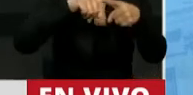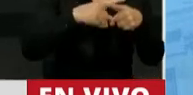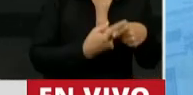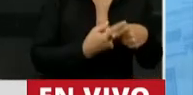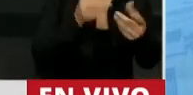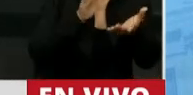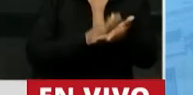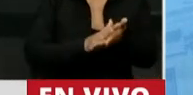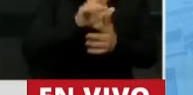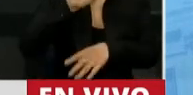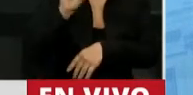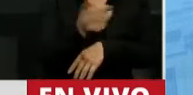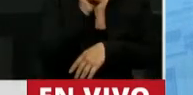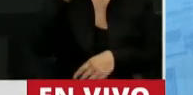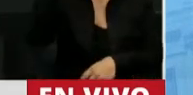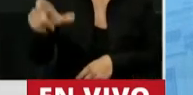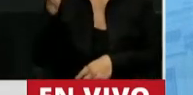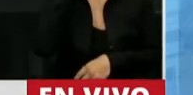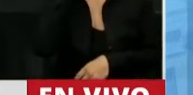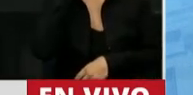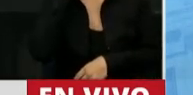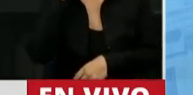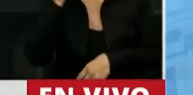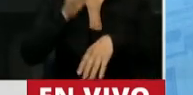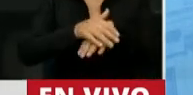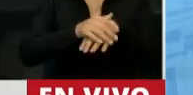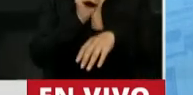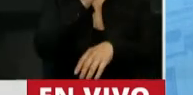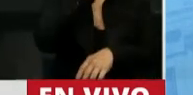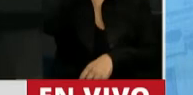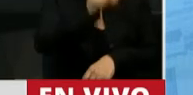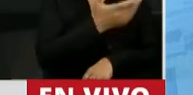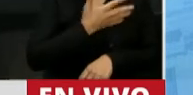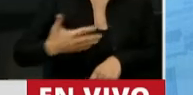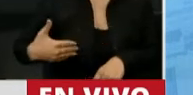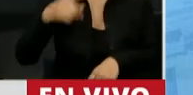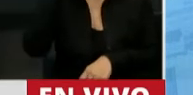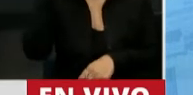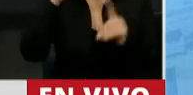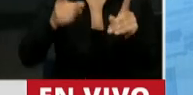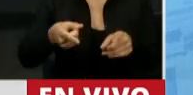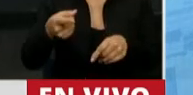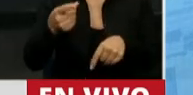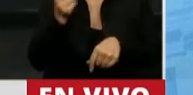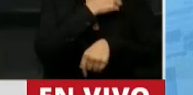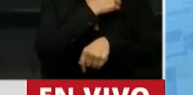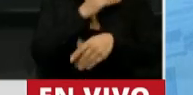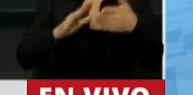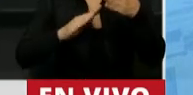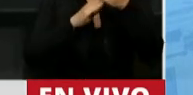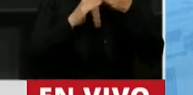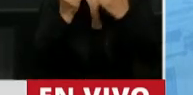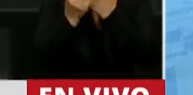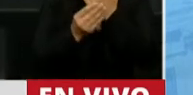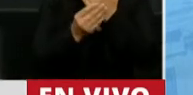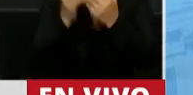hubo con la muerte de Diego Armando Maradona por parte del señor Presidente de la República, del jefe de gabinete, Juan Pablo Cafiero. Dicho